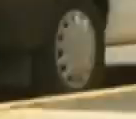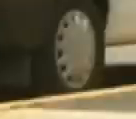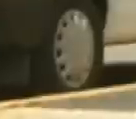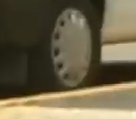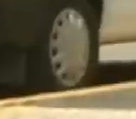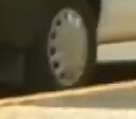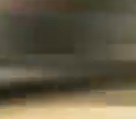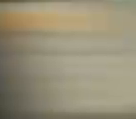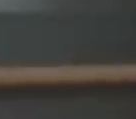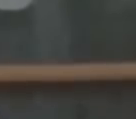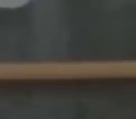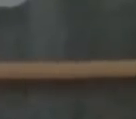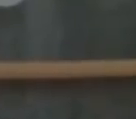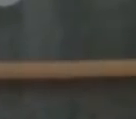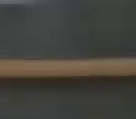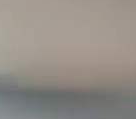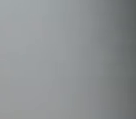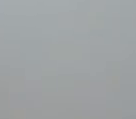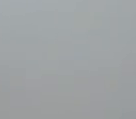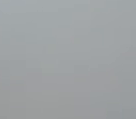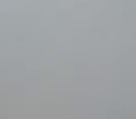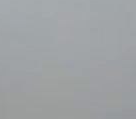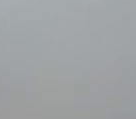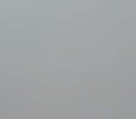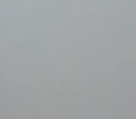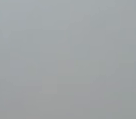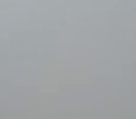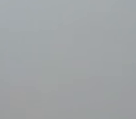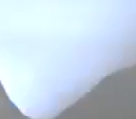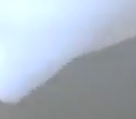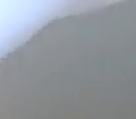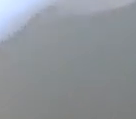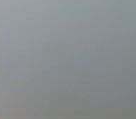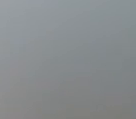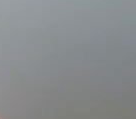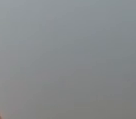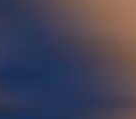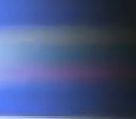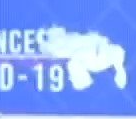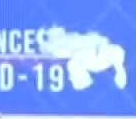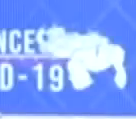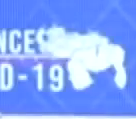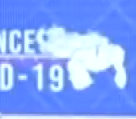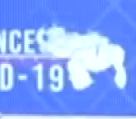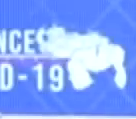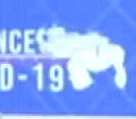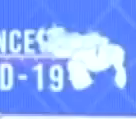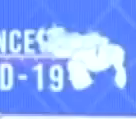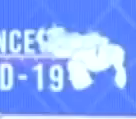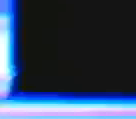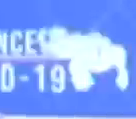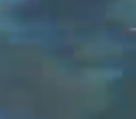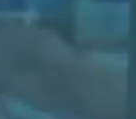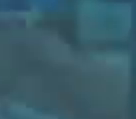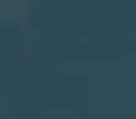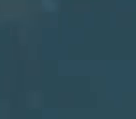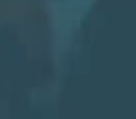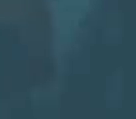vidas. Prevención, tratamientos y vacunación. Todo con gratuidad e